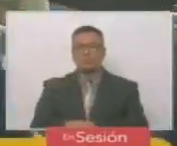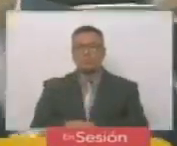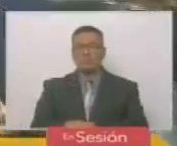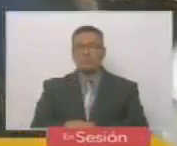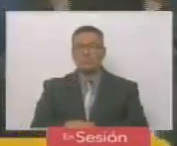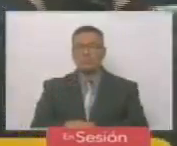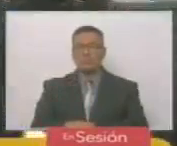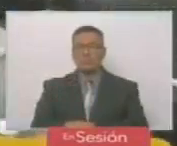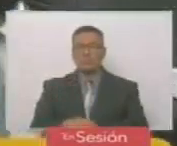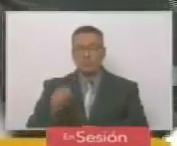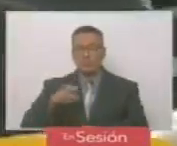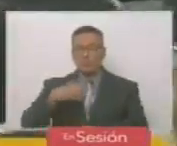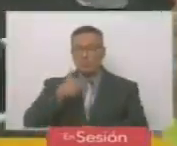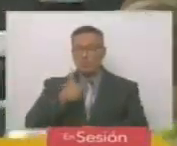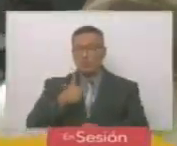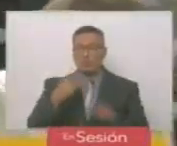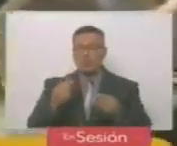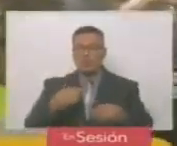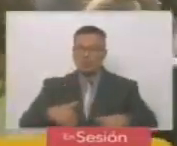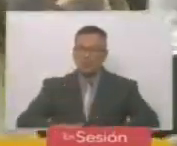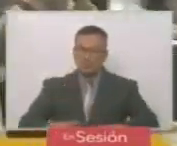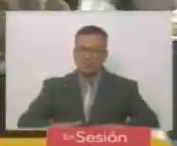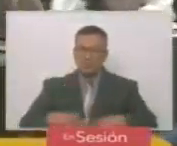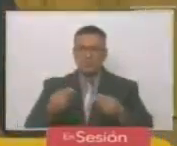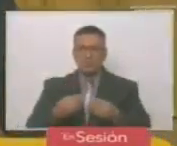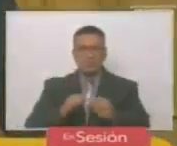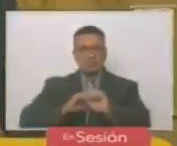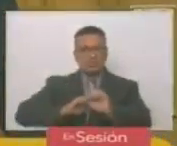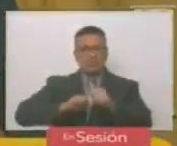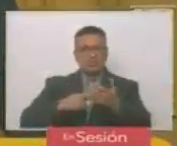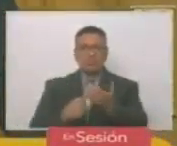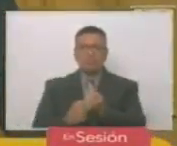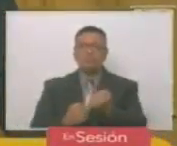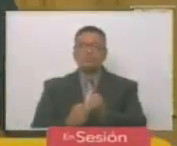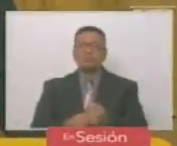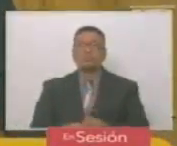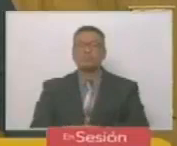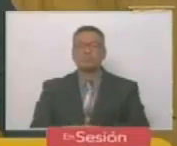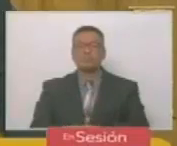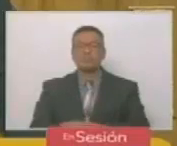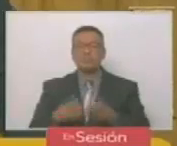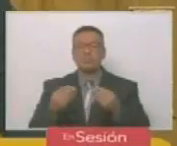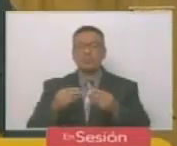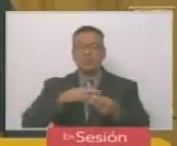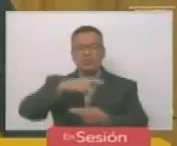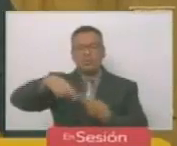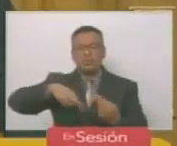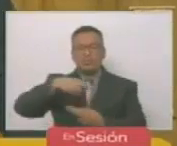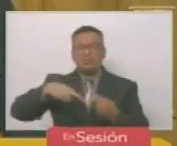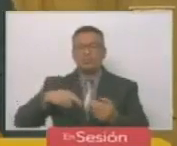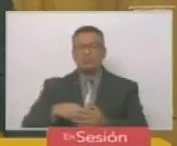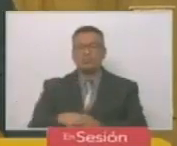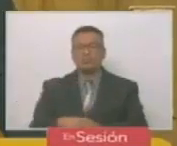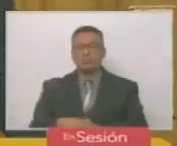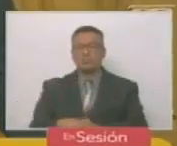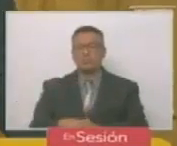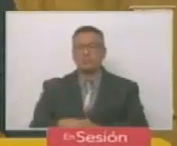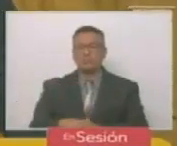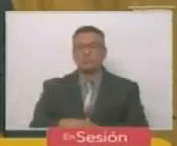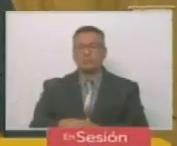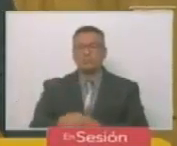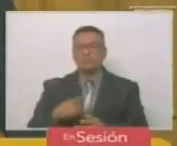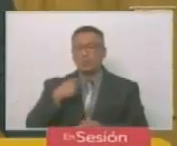ha valido la pena tanta resistencia. Ha valido la pena tanta revolución. Y